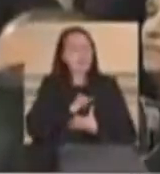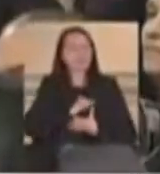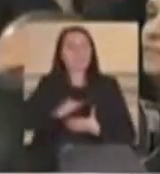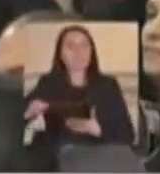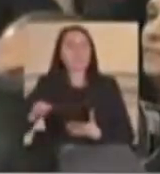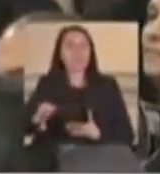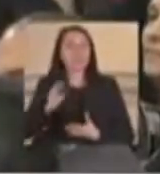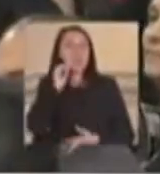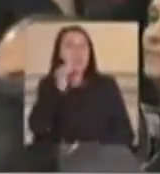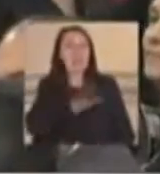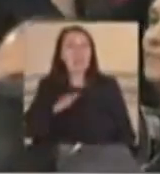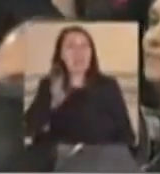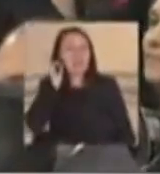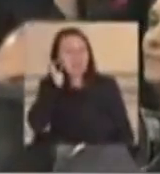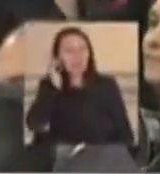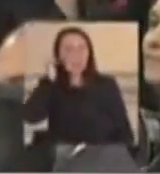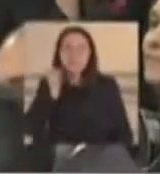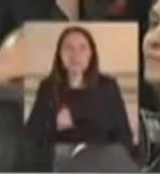Te llevamos dentro hasta siempre.